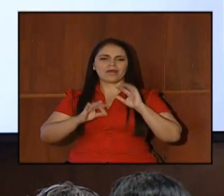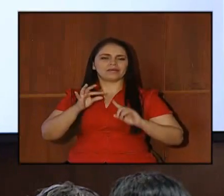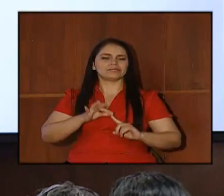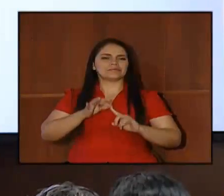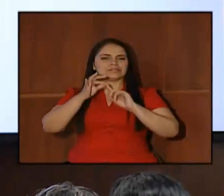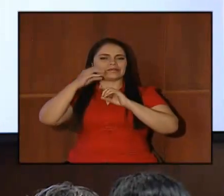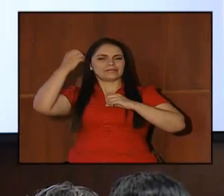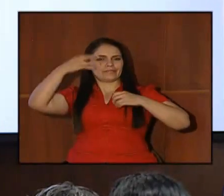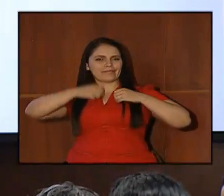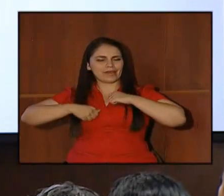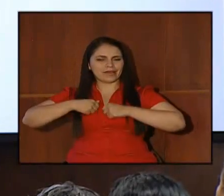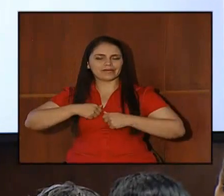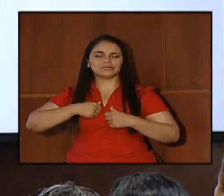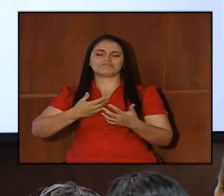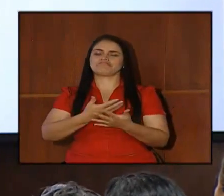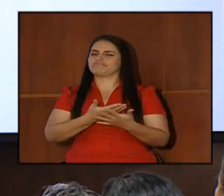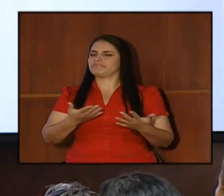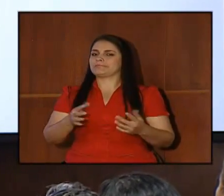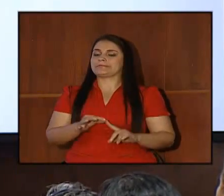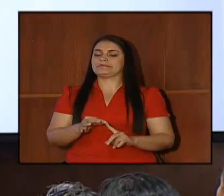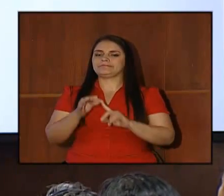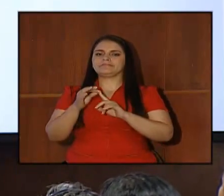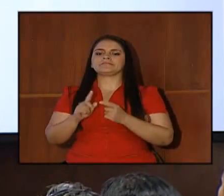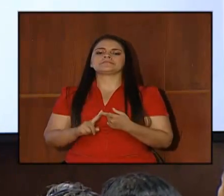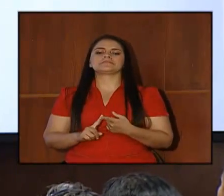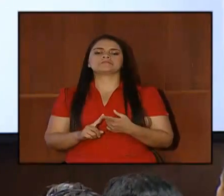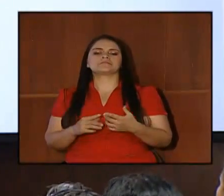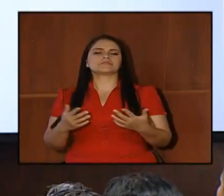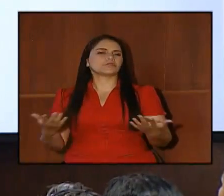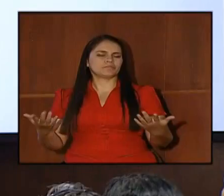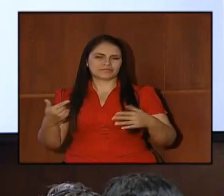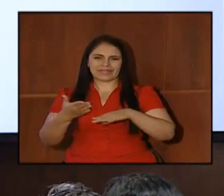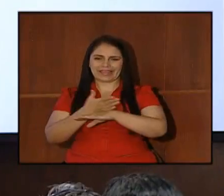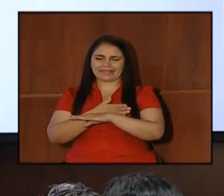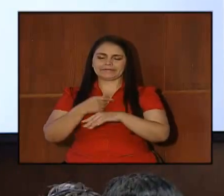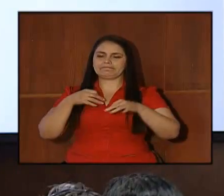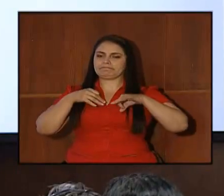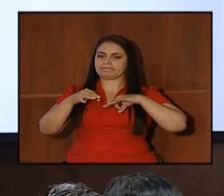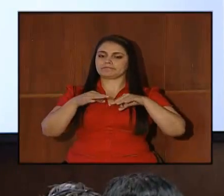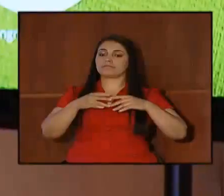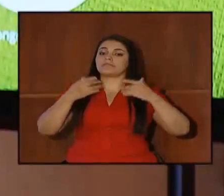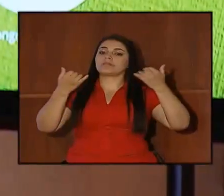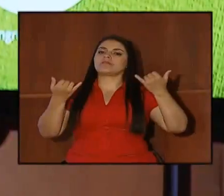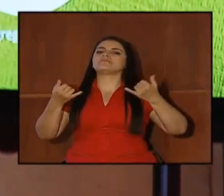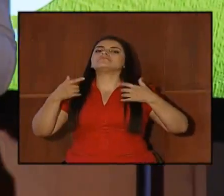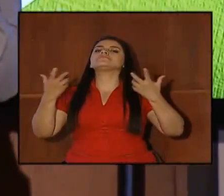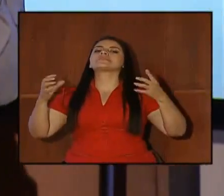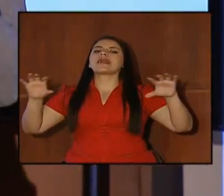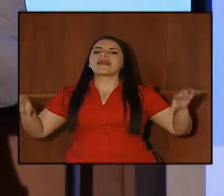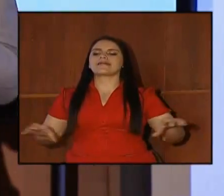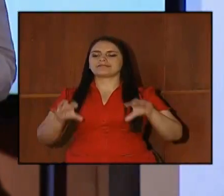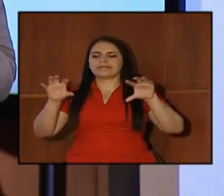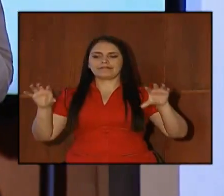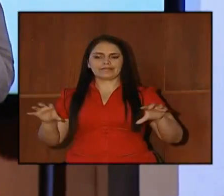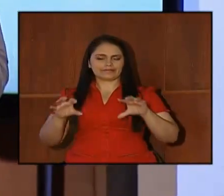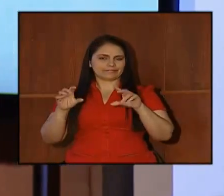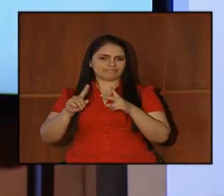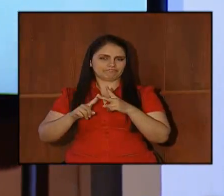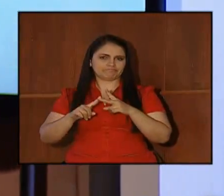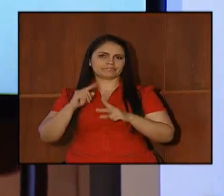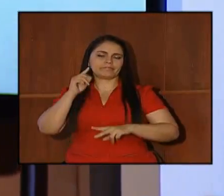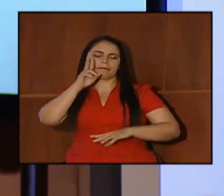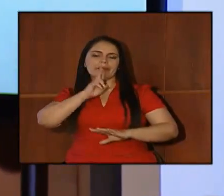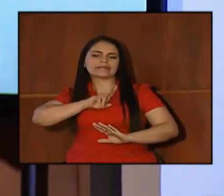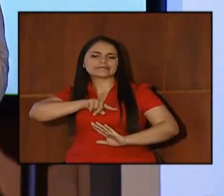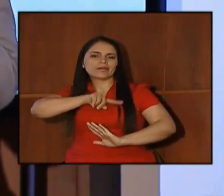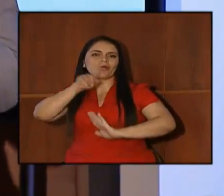baño, la alimentación, cómo va a ser la higiene, cómo va a ser. Ahora vamos a hacer unas actividades que son complementarias,